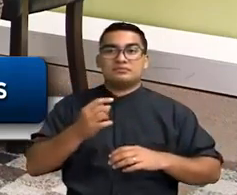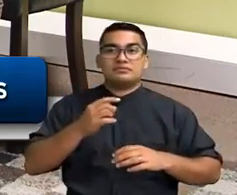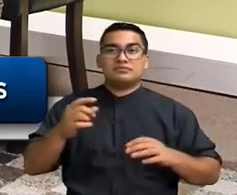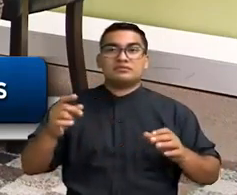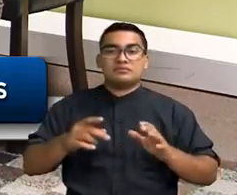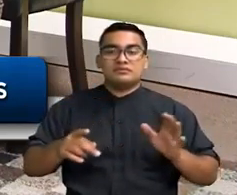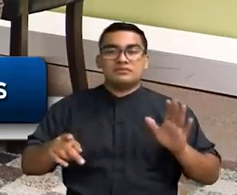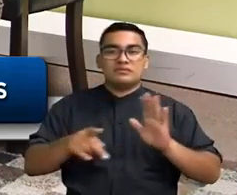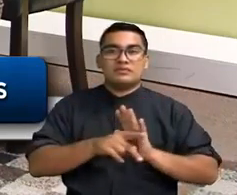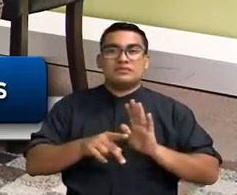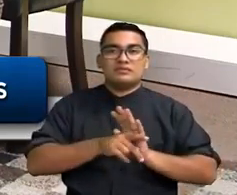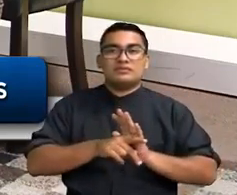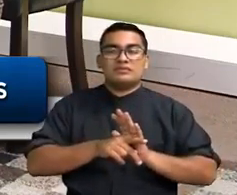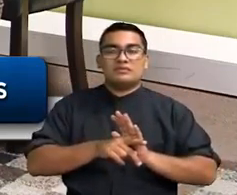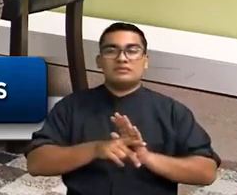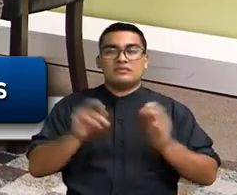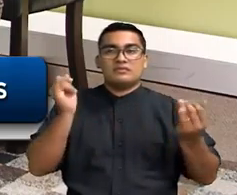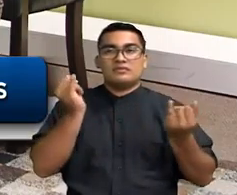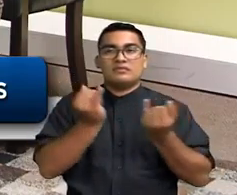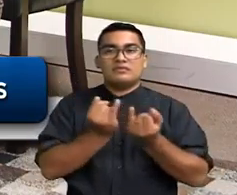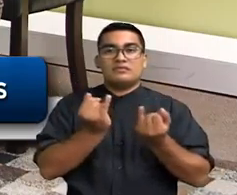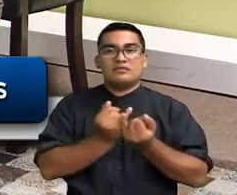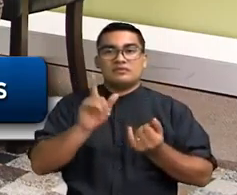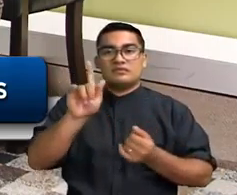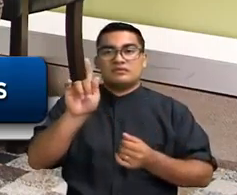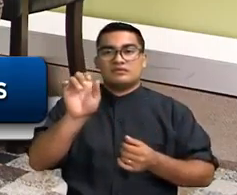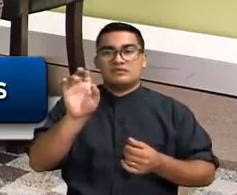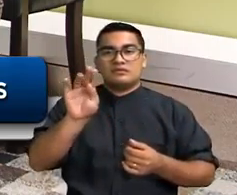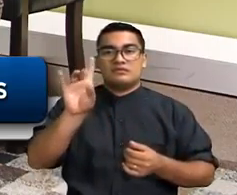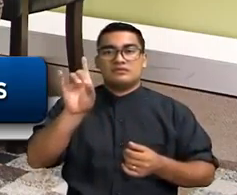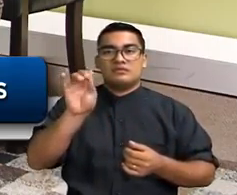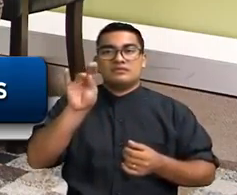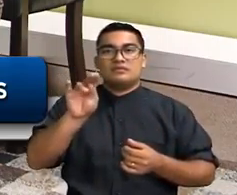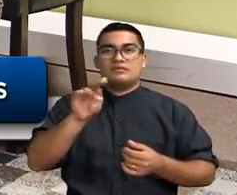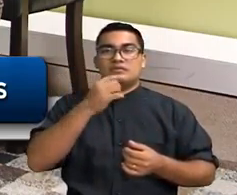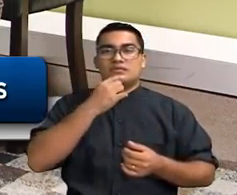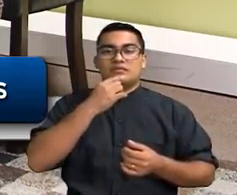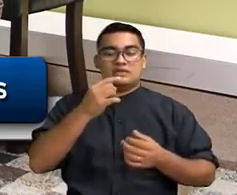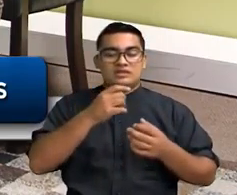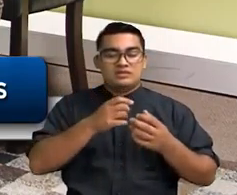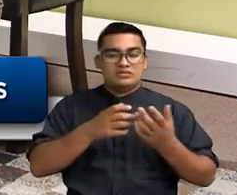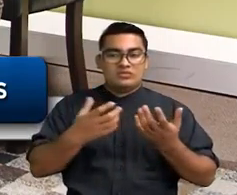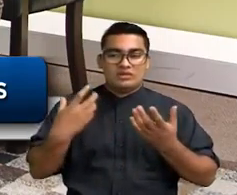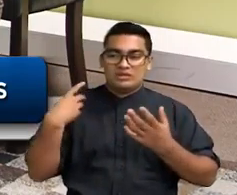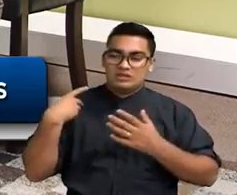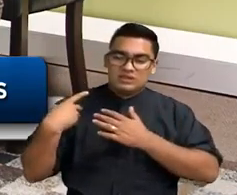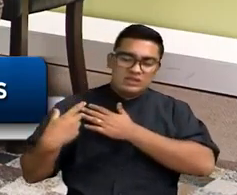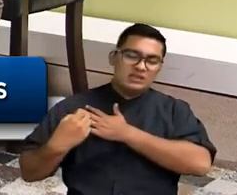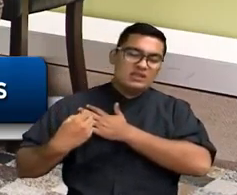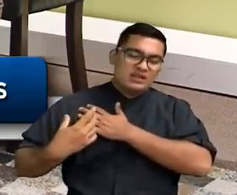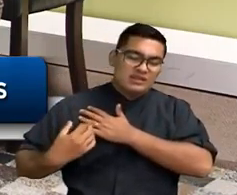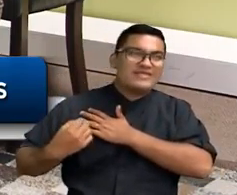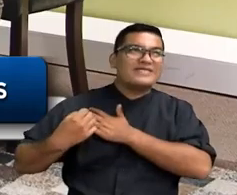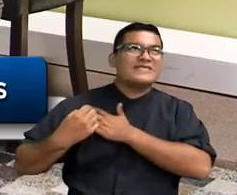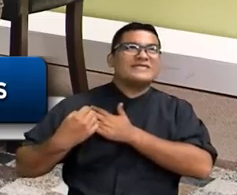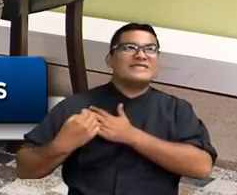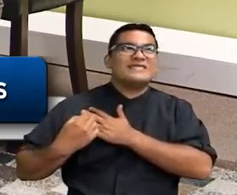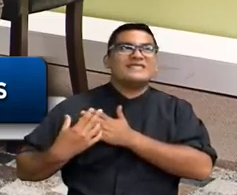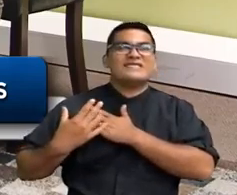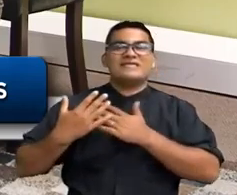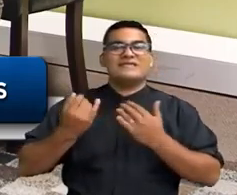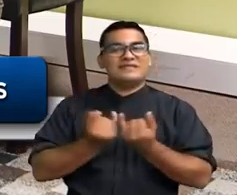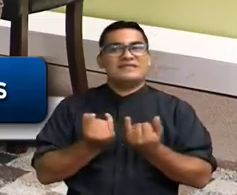cascada y en cual el tendón en la parte de la inserción va cediendo. Y entonces lo que